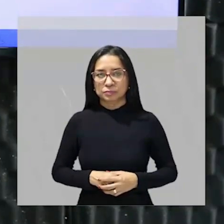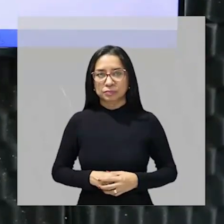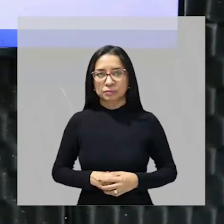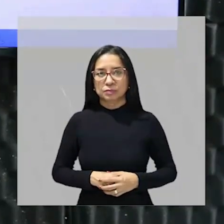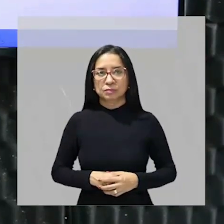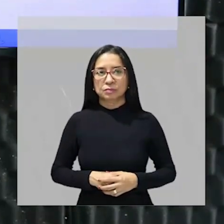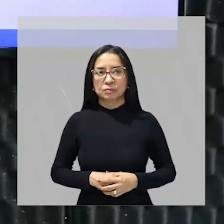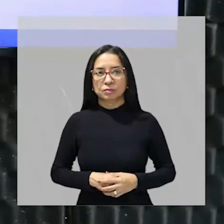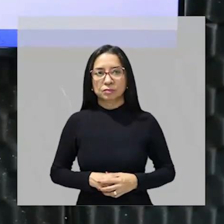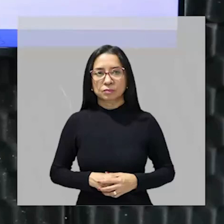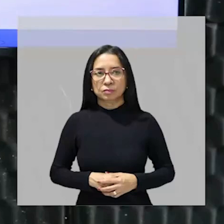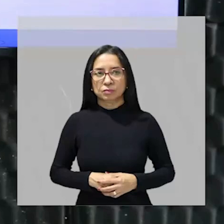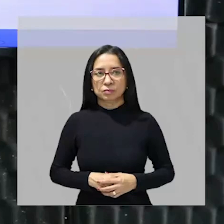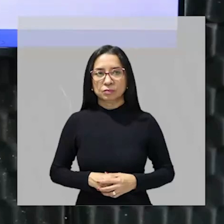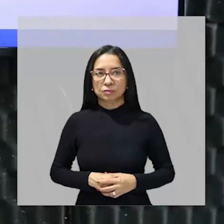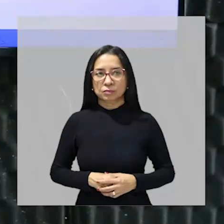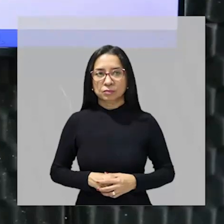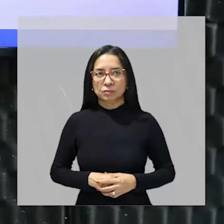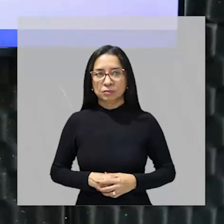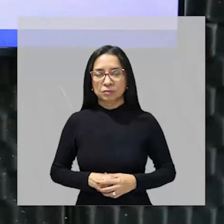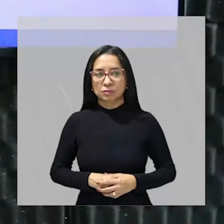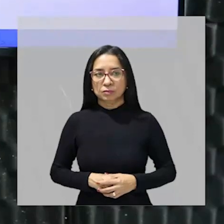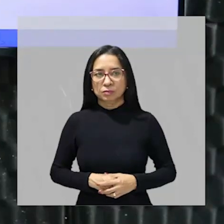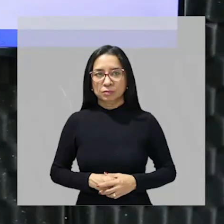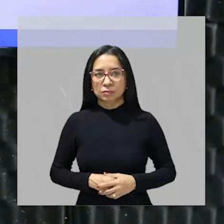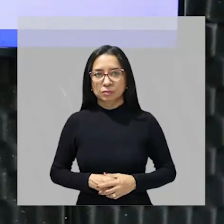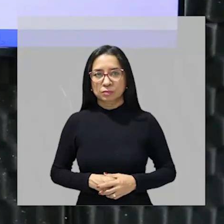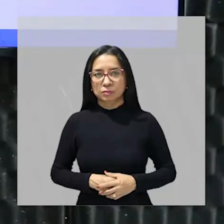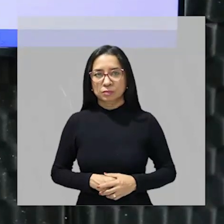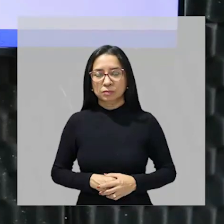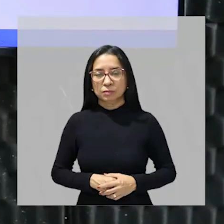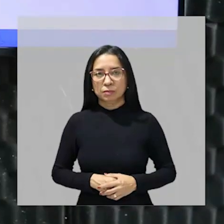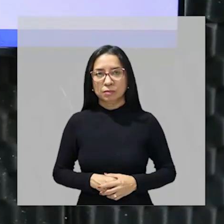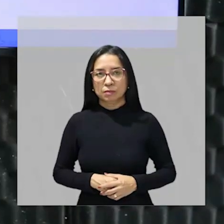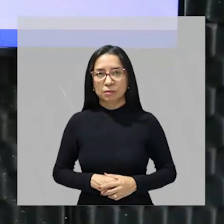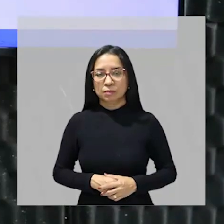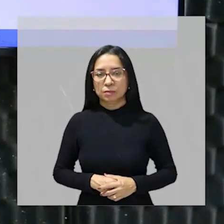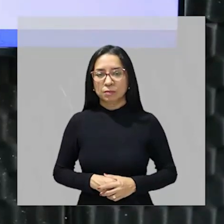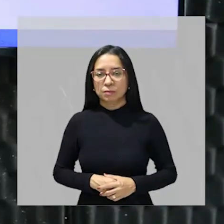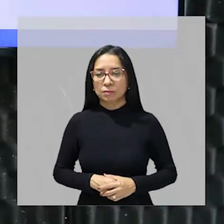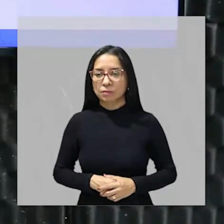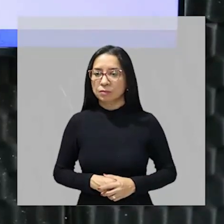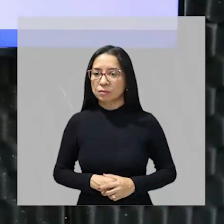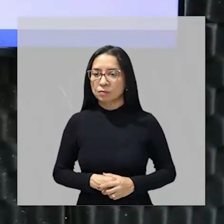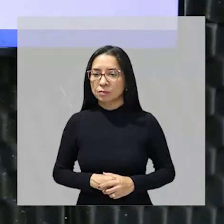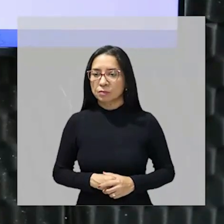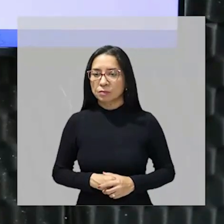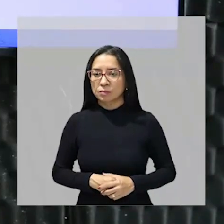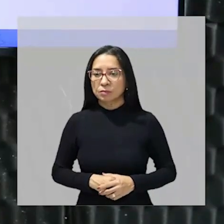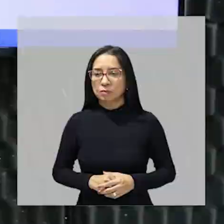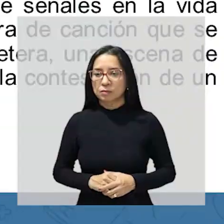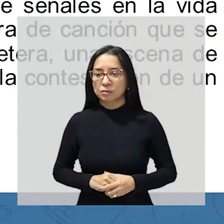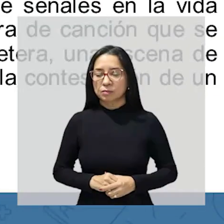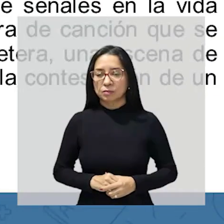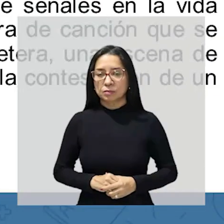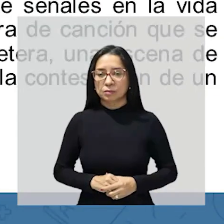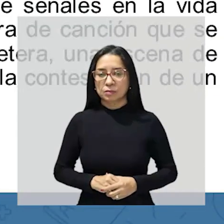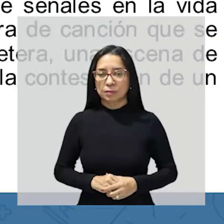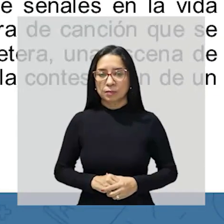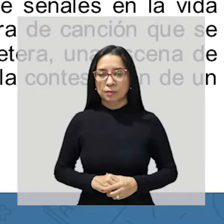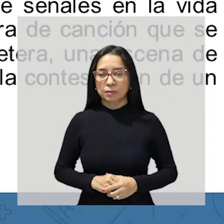la hacemos. Hemos de tener la total certeza que obtendremos la